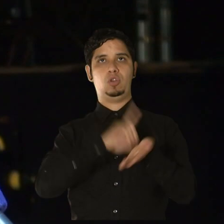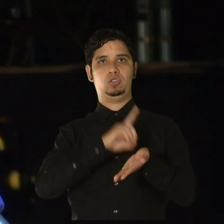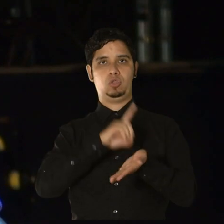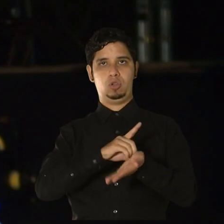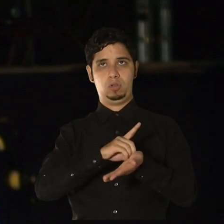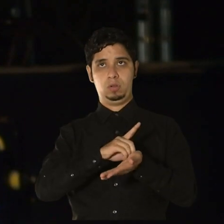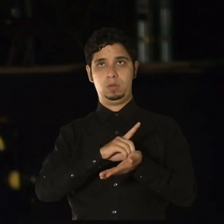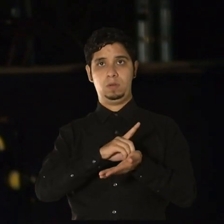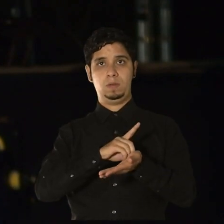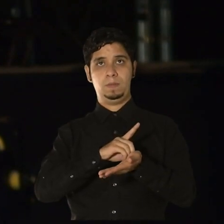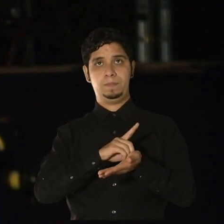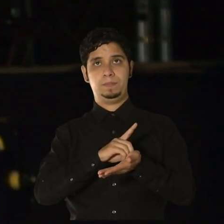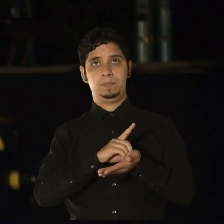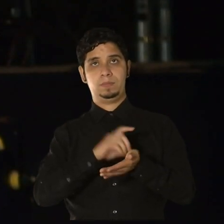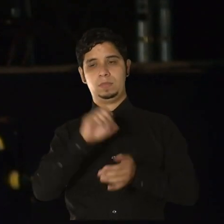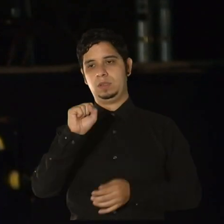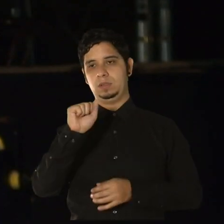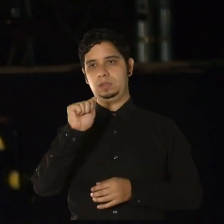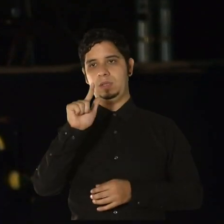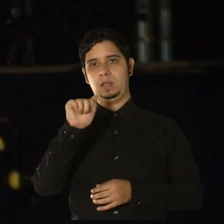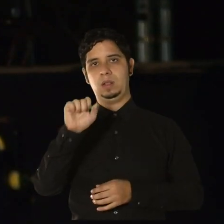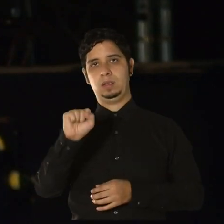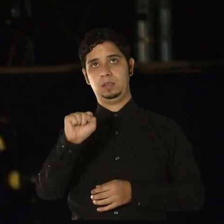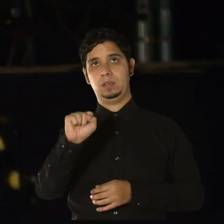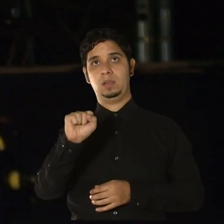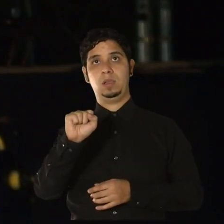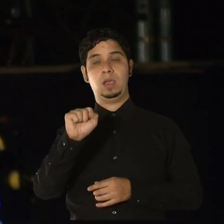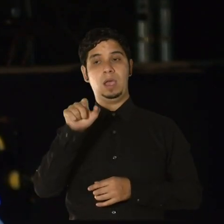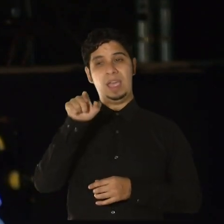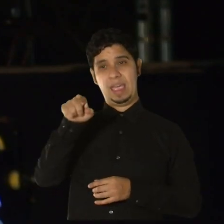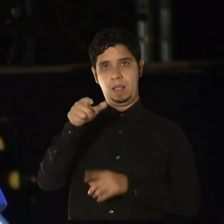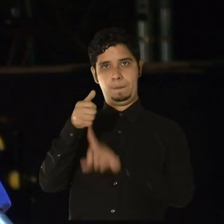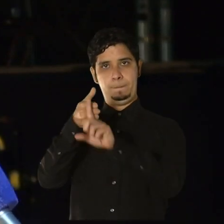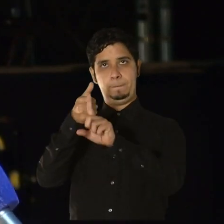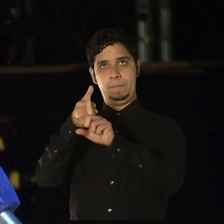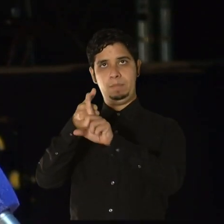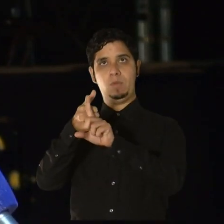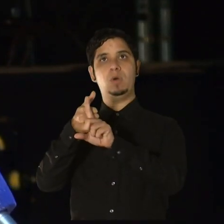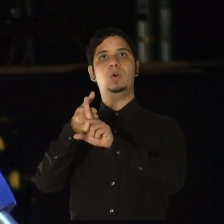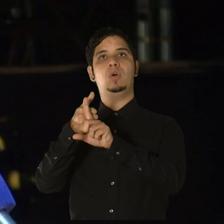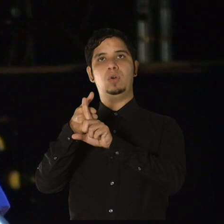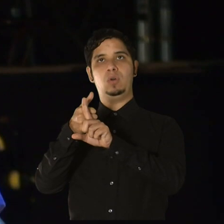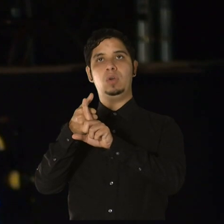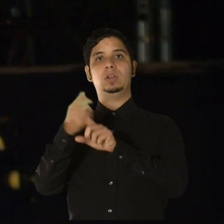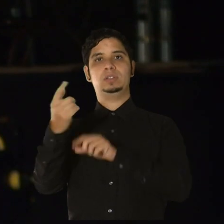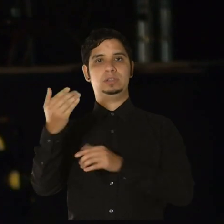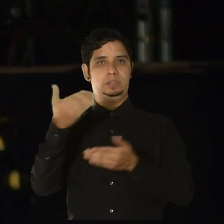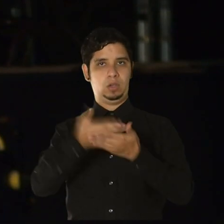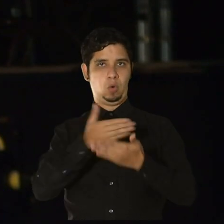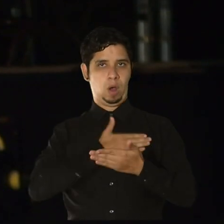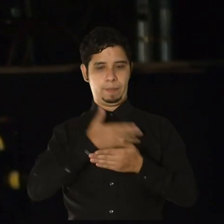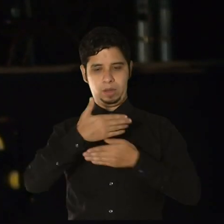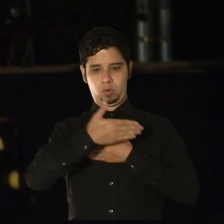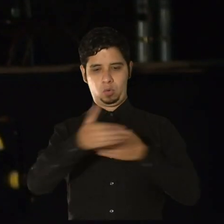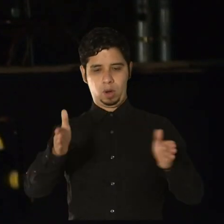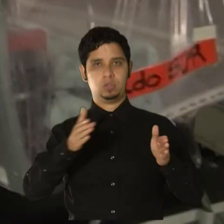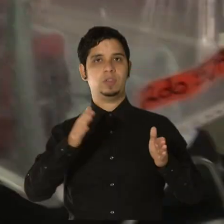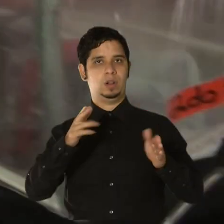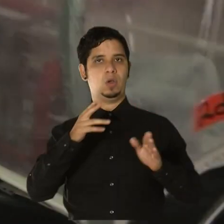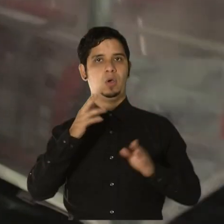doctor Salas, en el cual él personalmente lo contactó y personalmente llegó hasta mi cuarto del